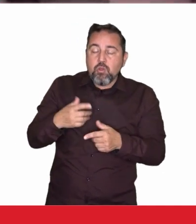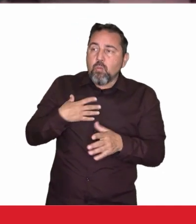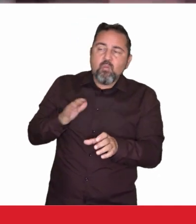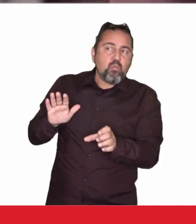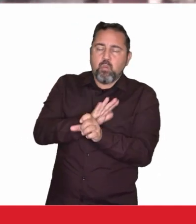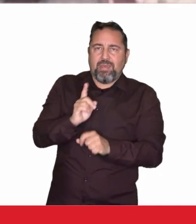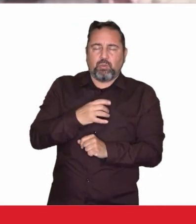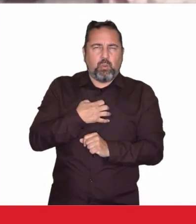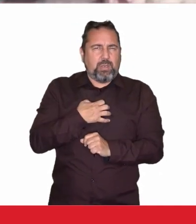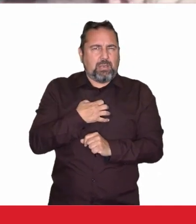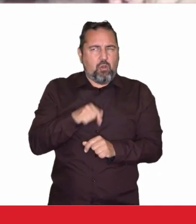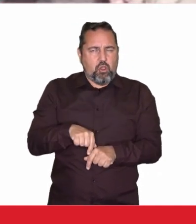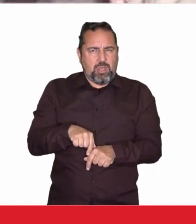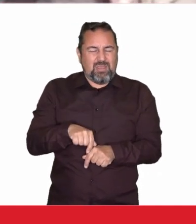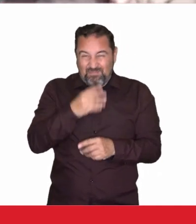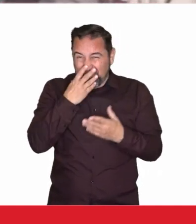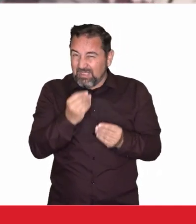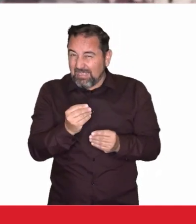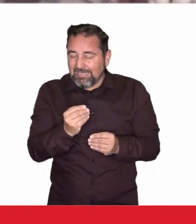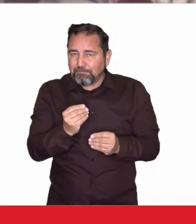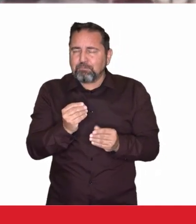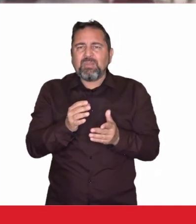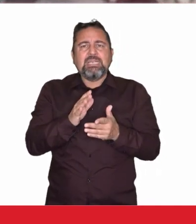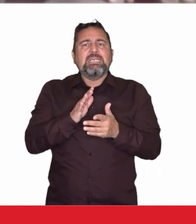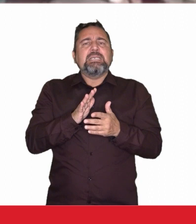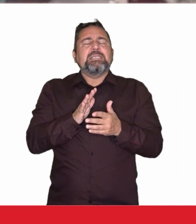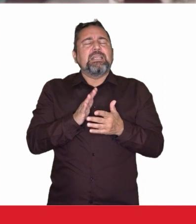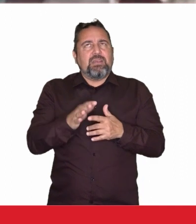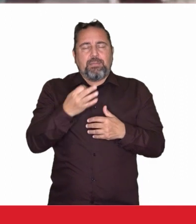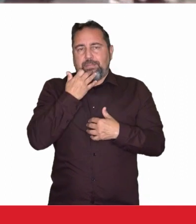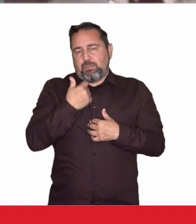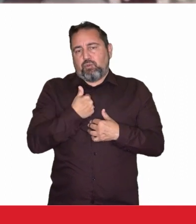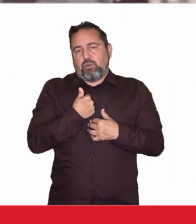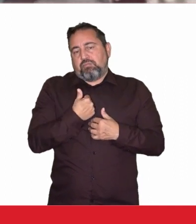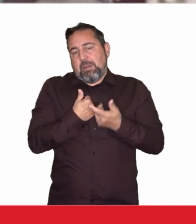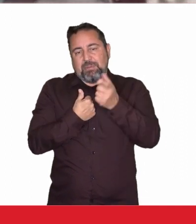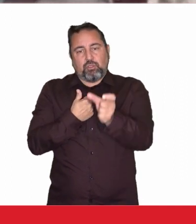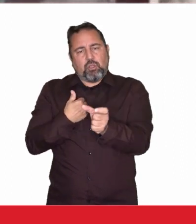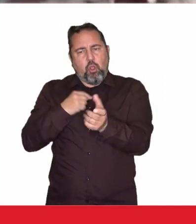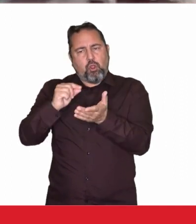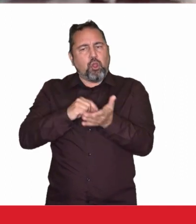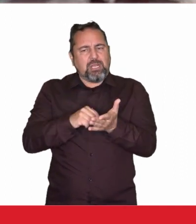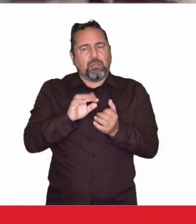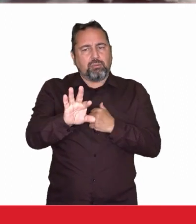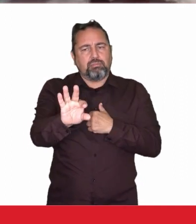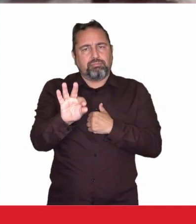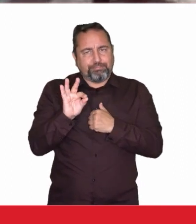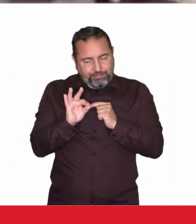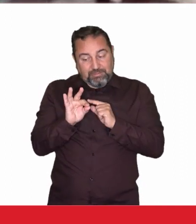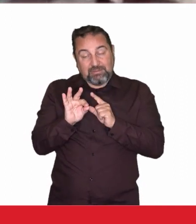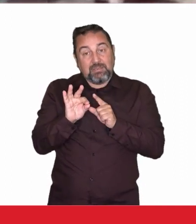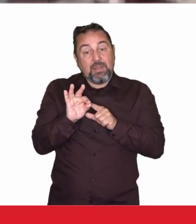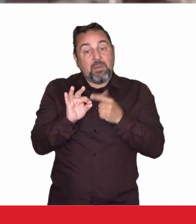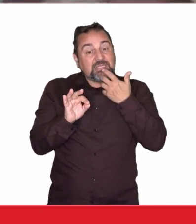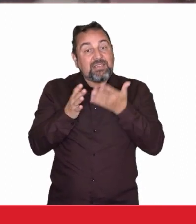la demanda que tienes hoy. ¿Se entiende? Es decir, voy a contratar a alguien